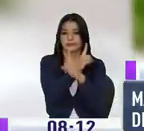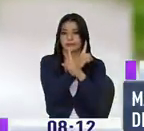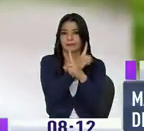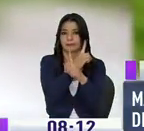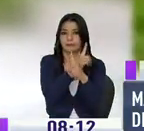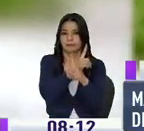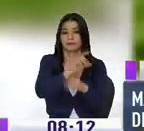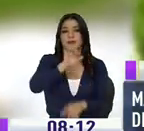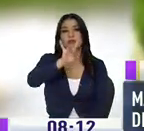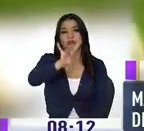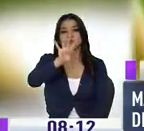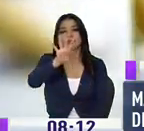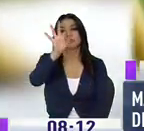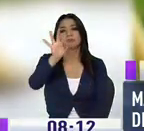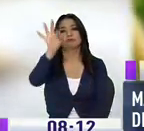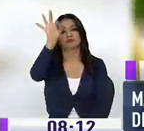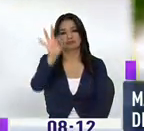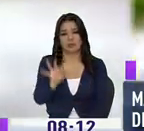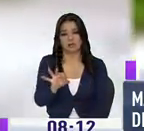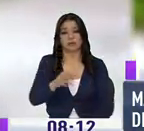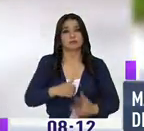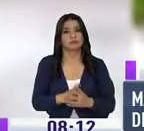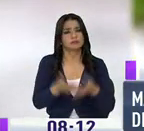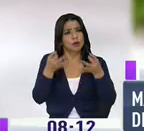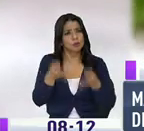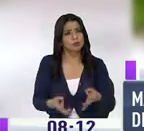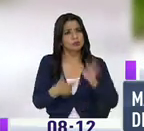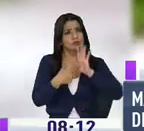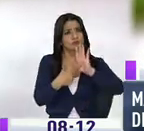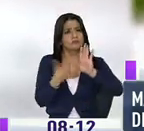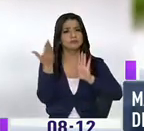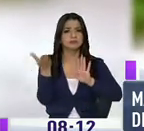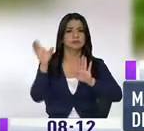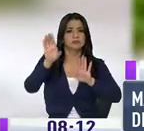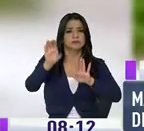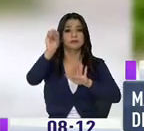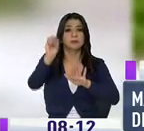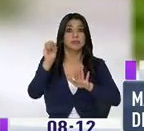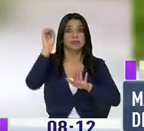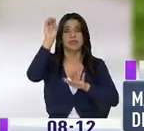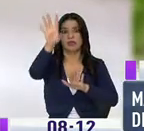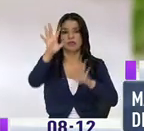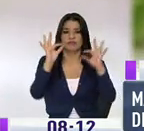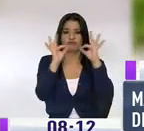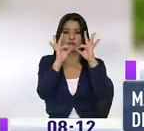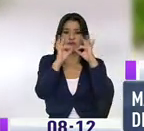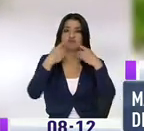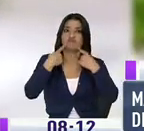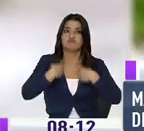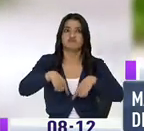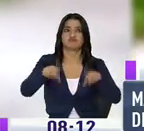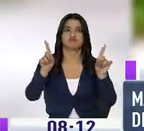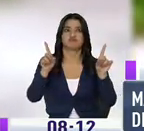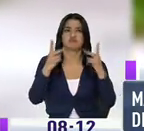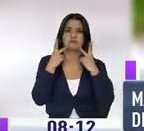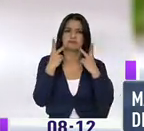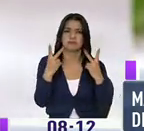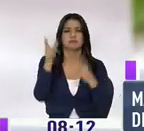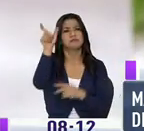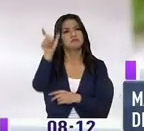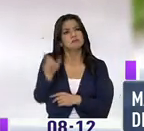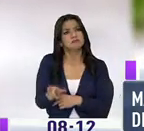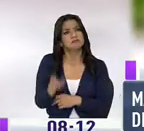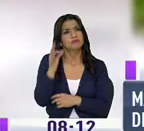del 84% y que apareció en un video difundido en redes sociales, en la cual se registra una